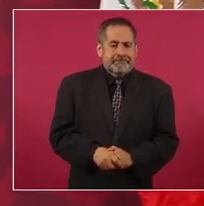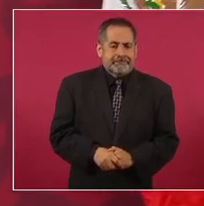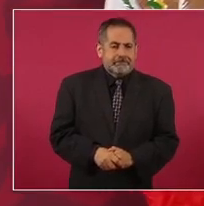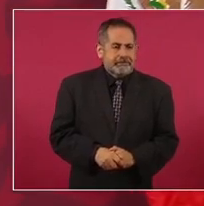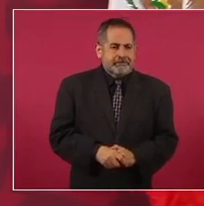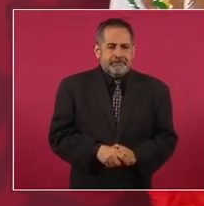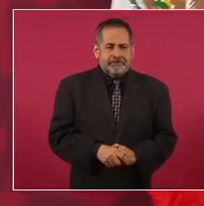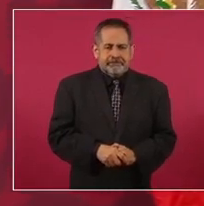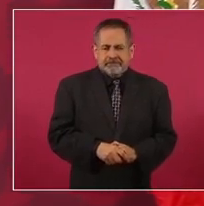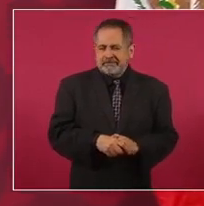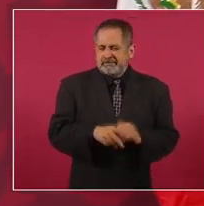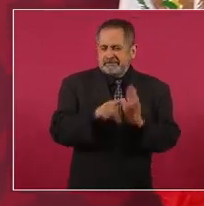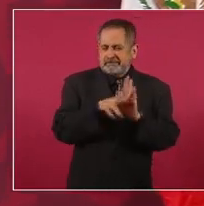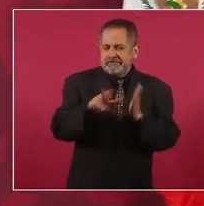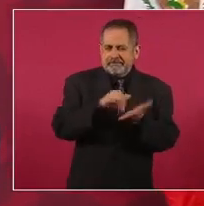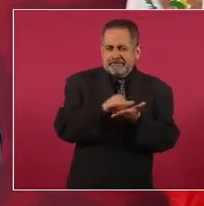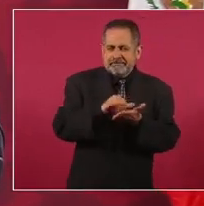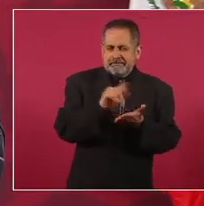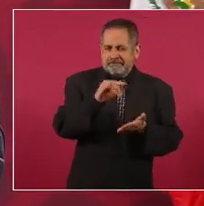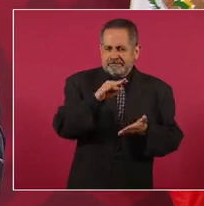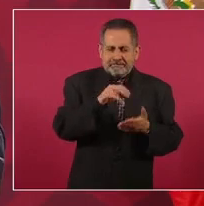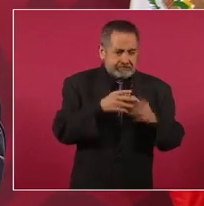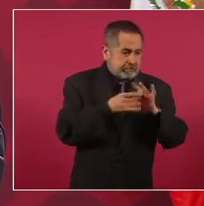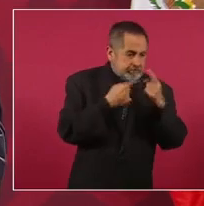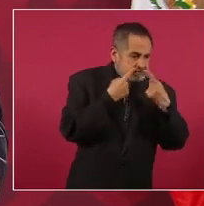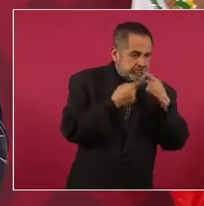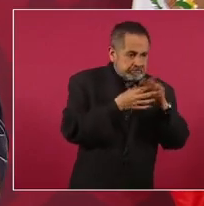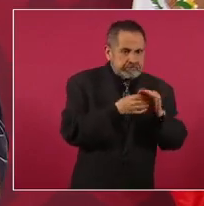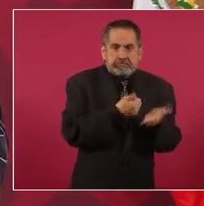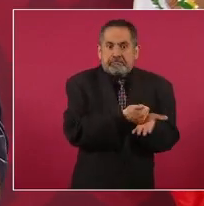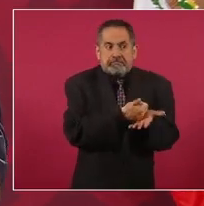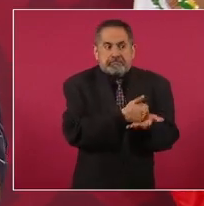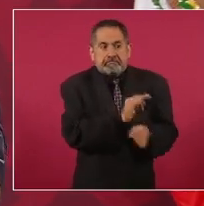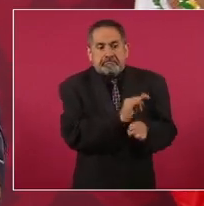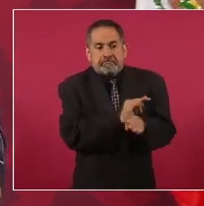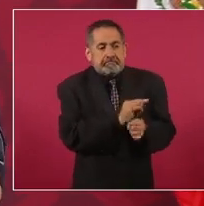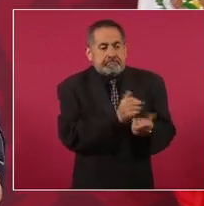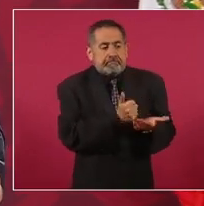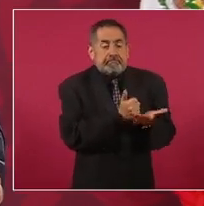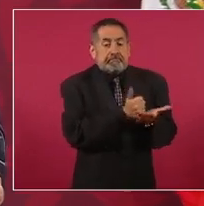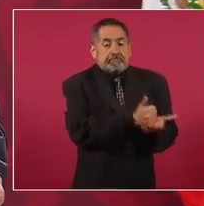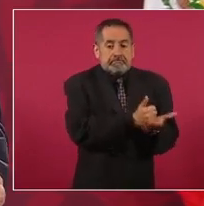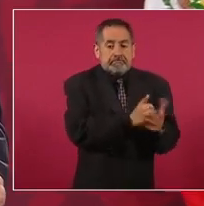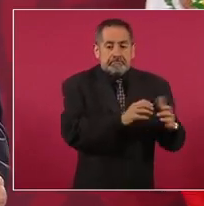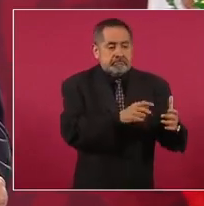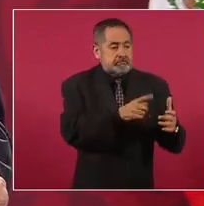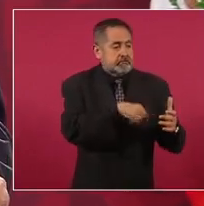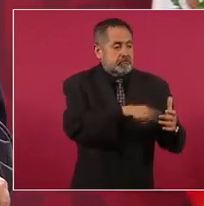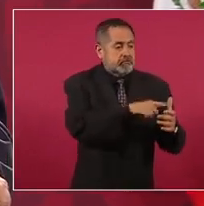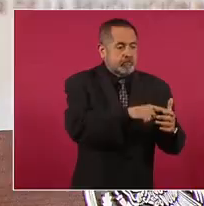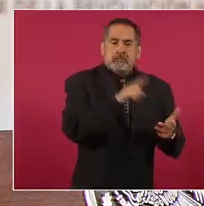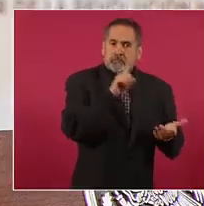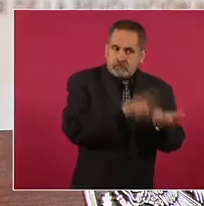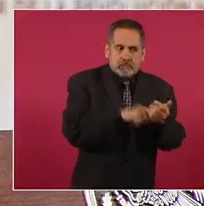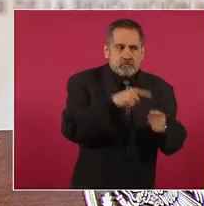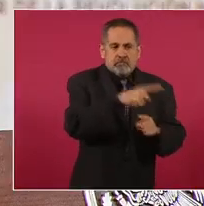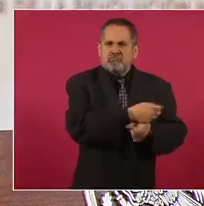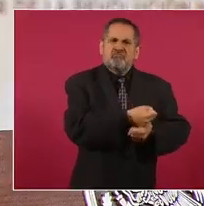Metido en esto, ahora sí que ayudando a torturadores,